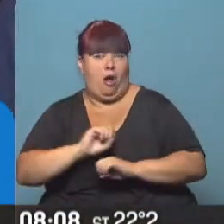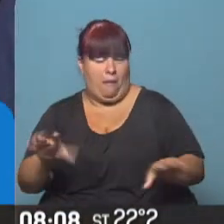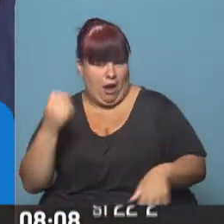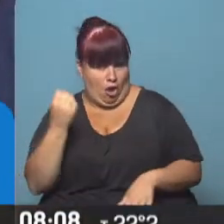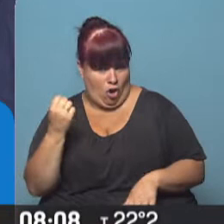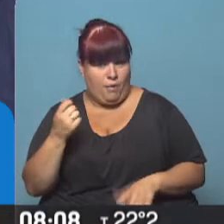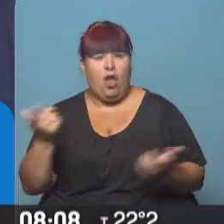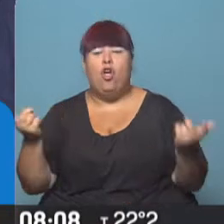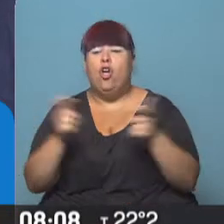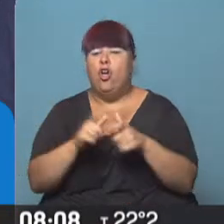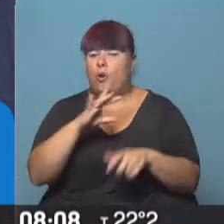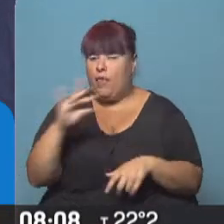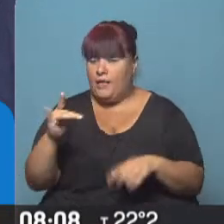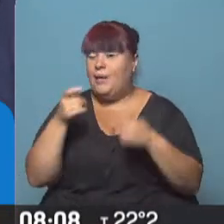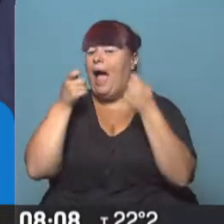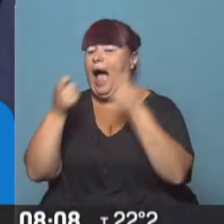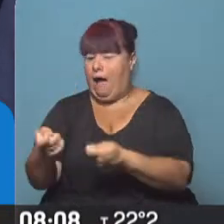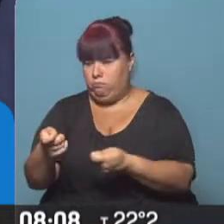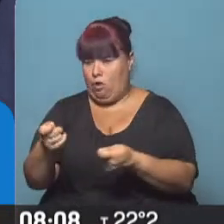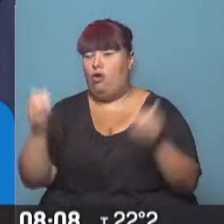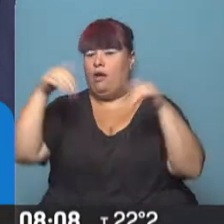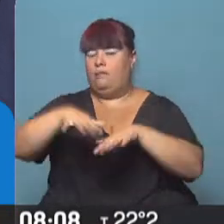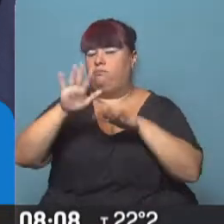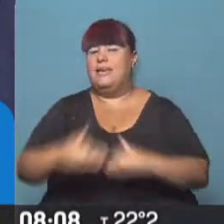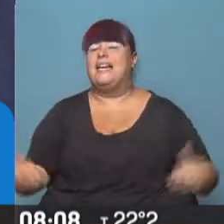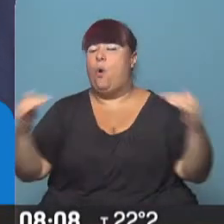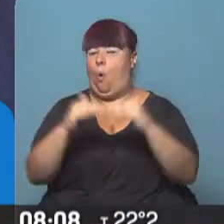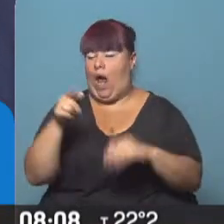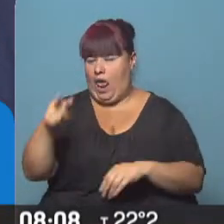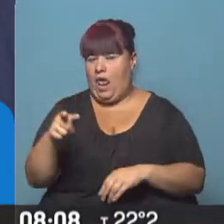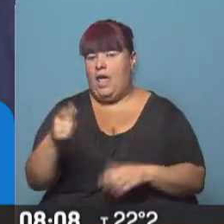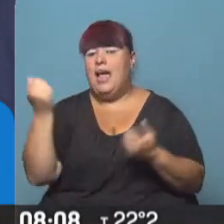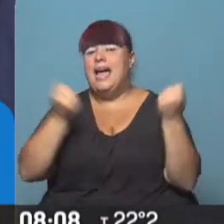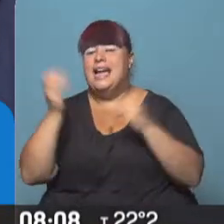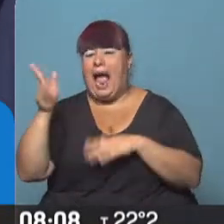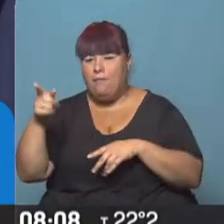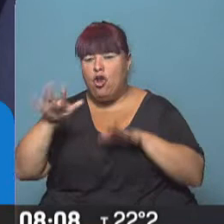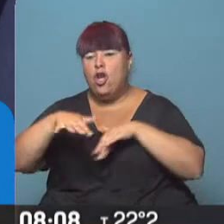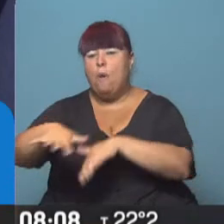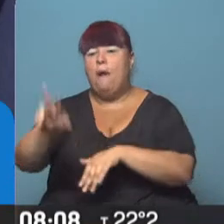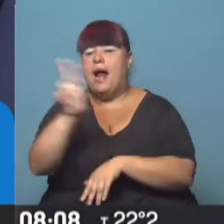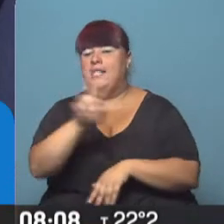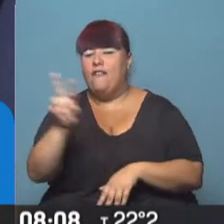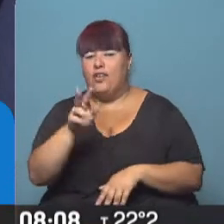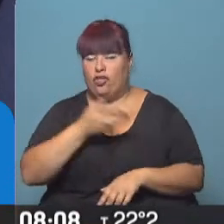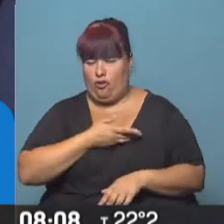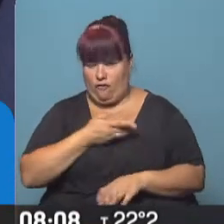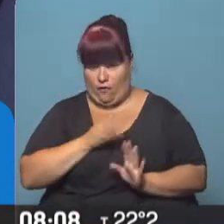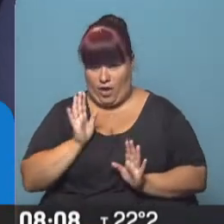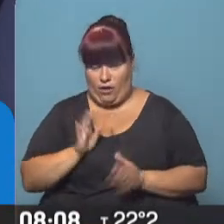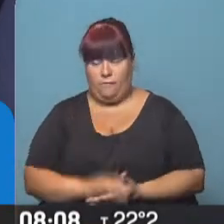Consejo Directivo va a acompañar activamente en un pie de igualdad a camioneros que se va a movilizar el día 22 de